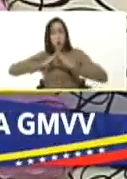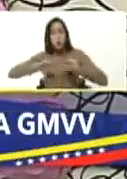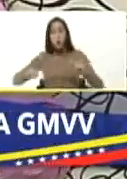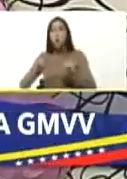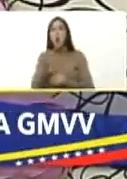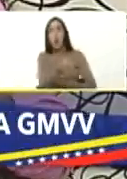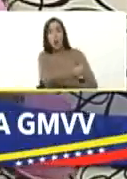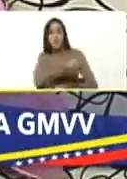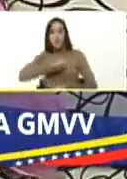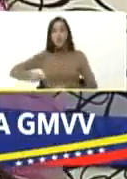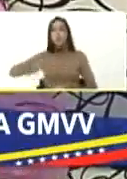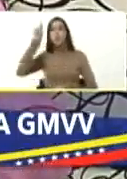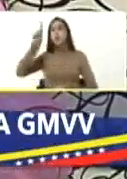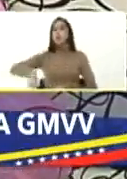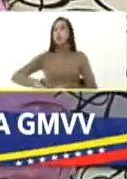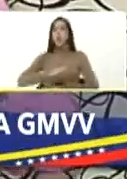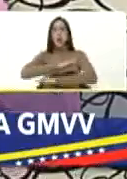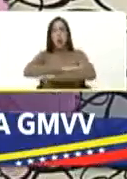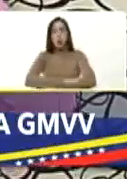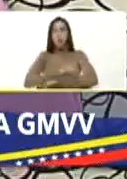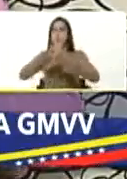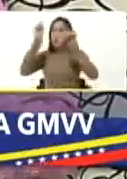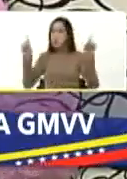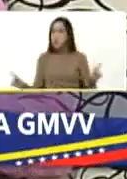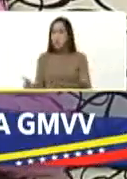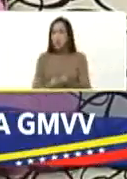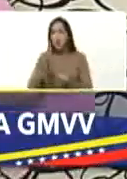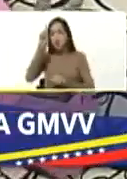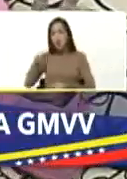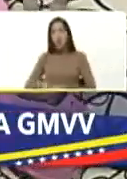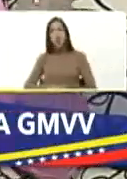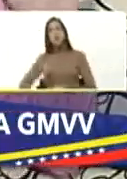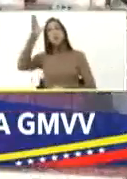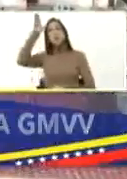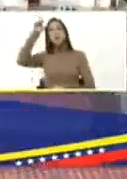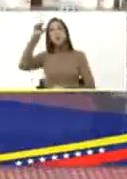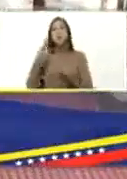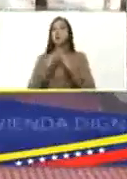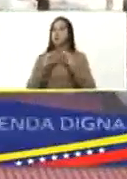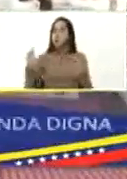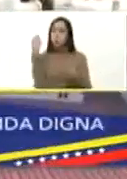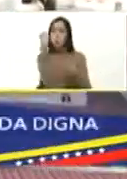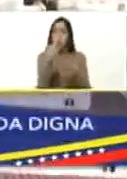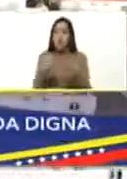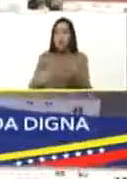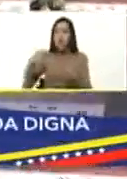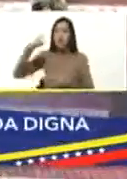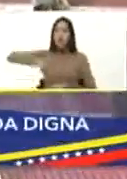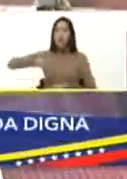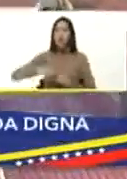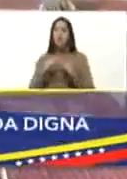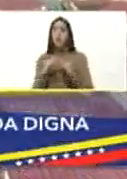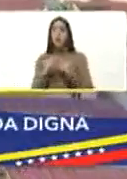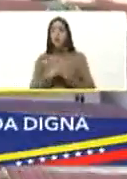puertas, las ventanas, la losa del baño, todos los materiales,